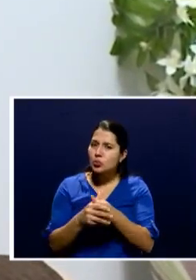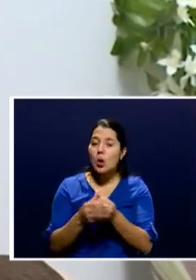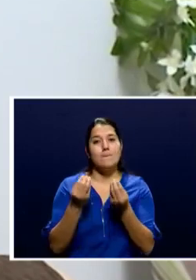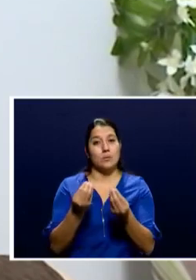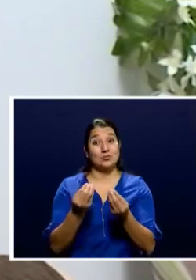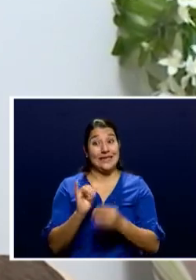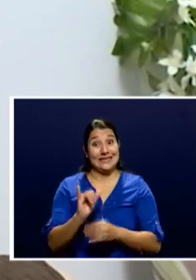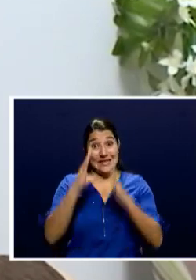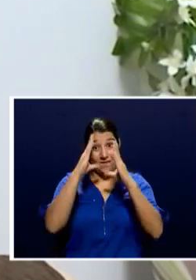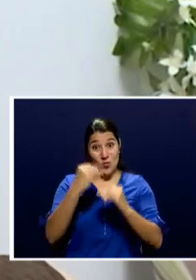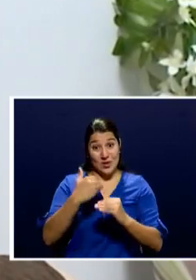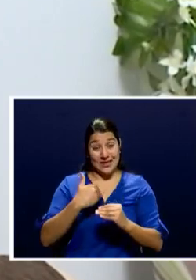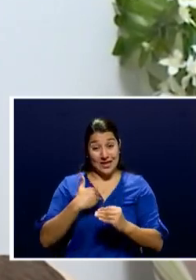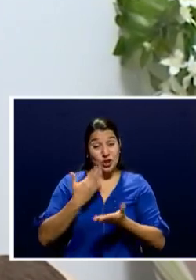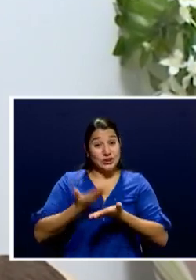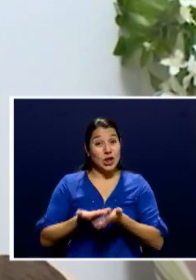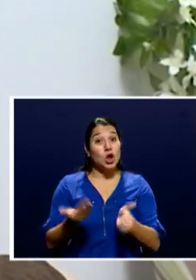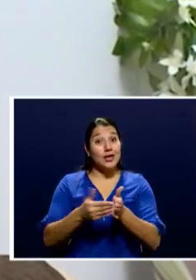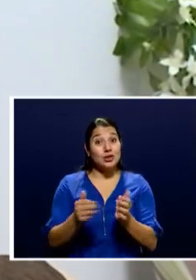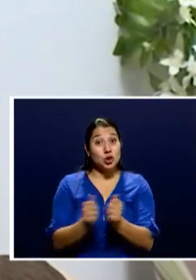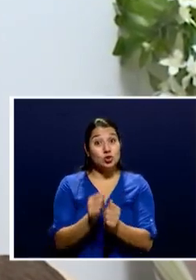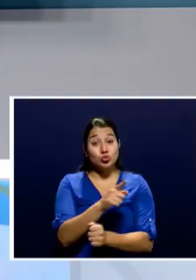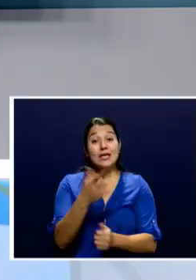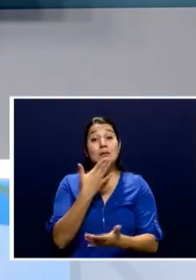la información que tengo, vuelvo con ustedes al estudio. Buenas noches.